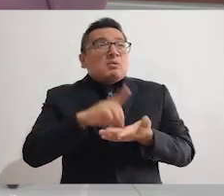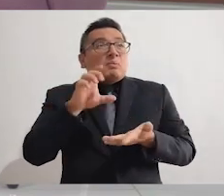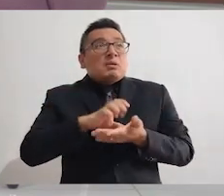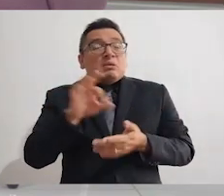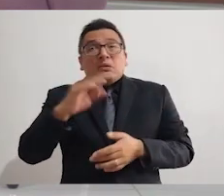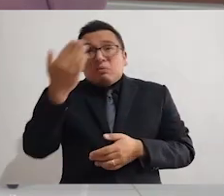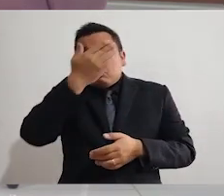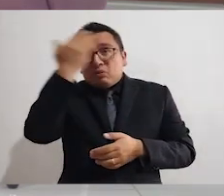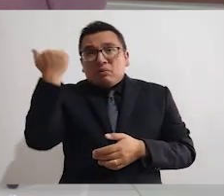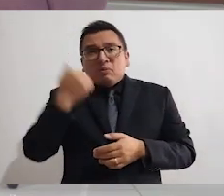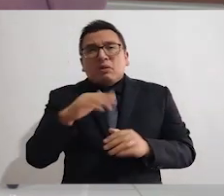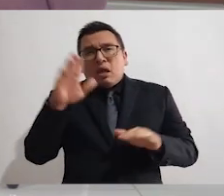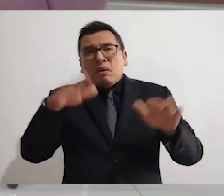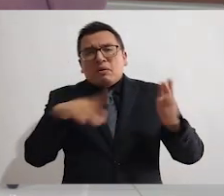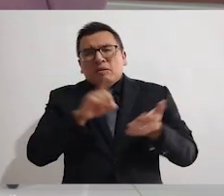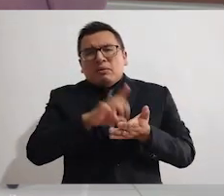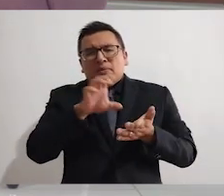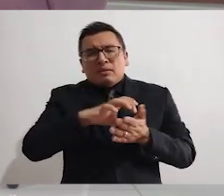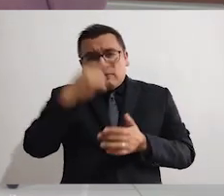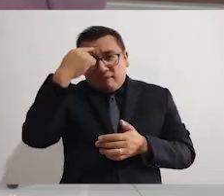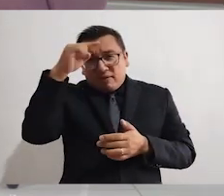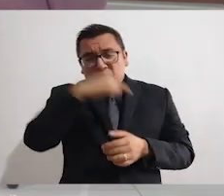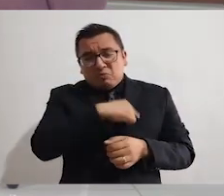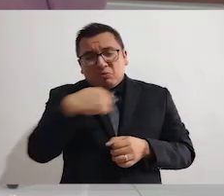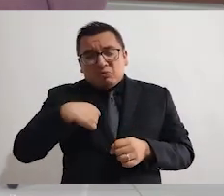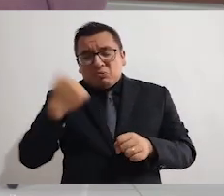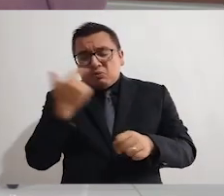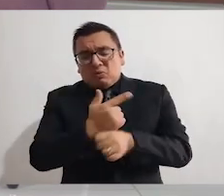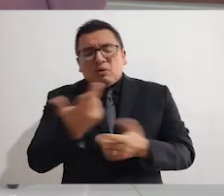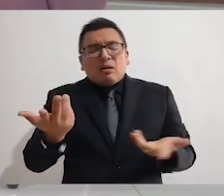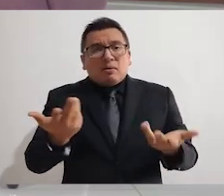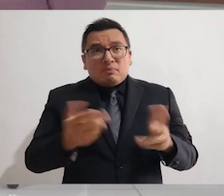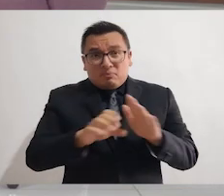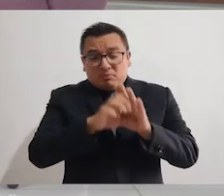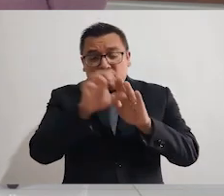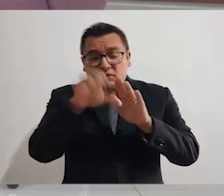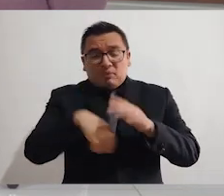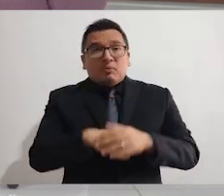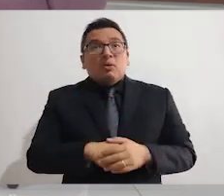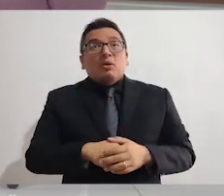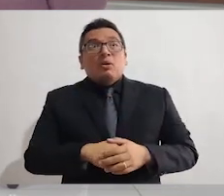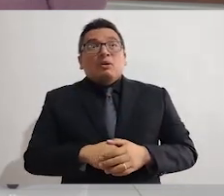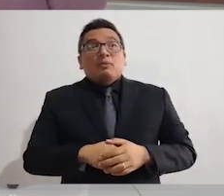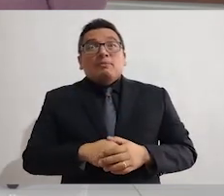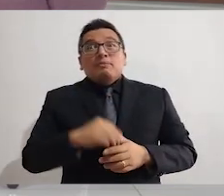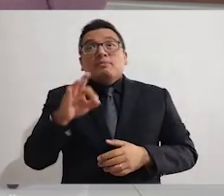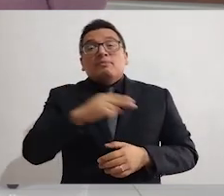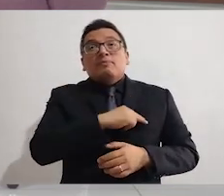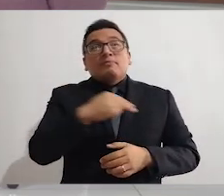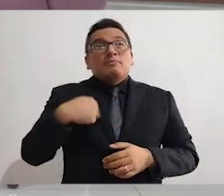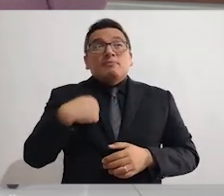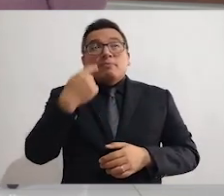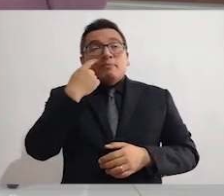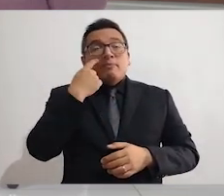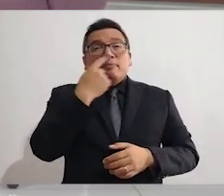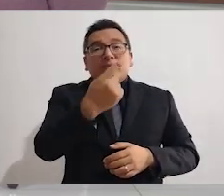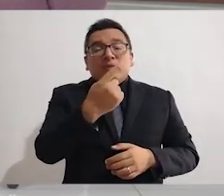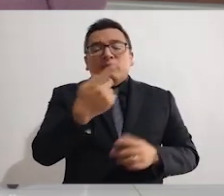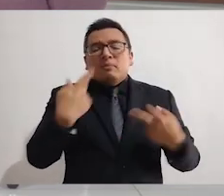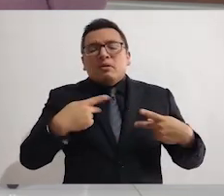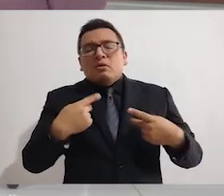tipo de discapacidad muy fácil de poder identificar. Por ejemplo, probablemente visualmente podamos identificar una